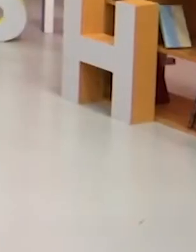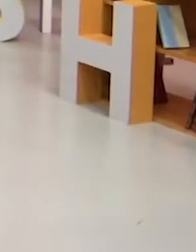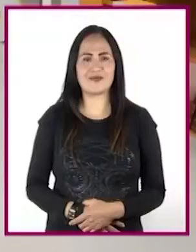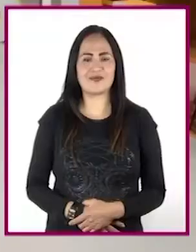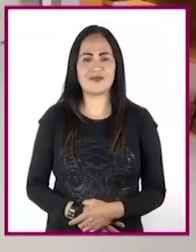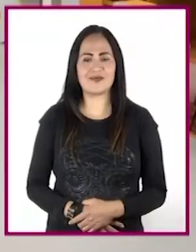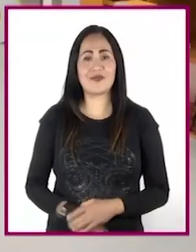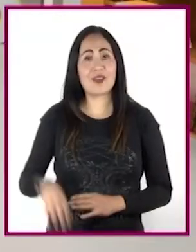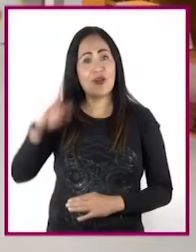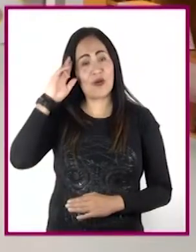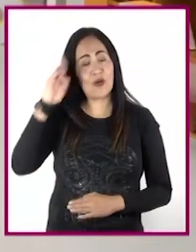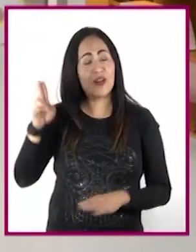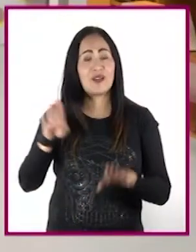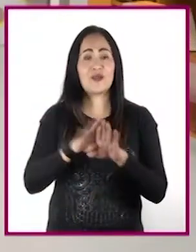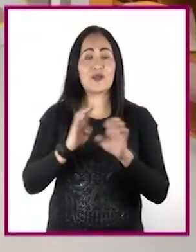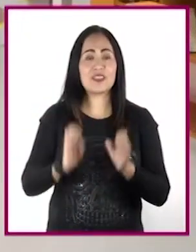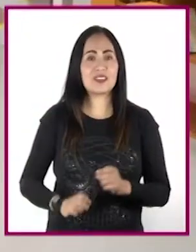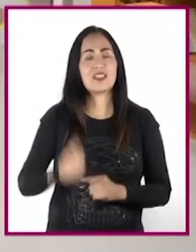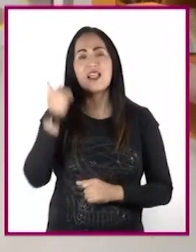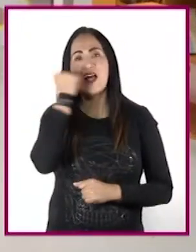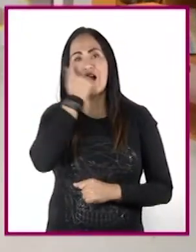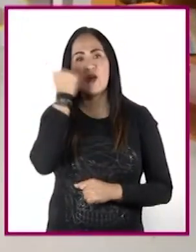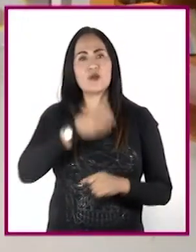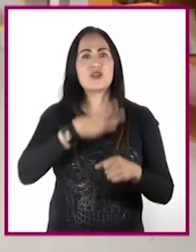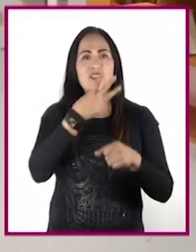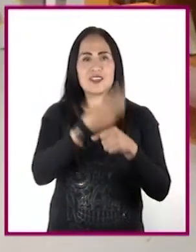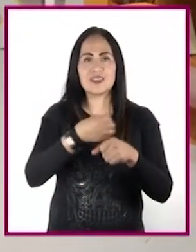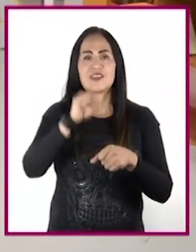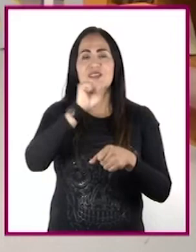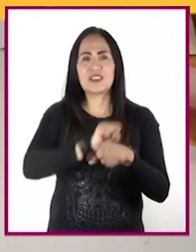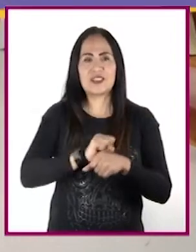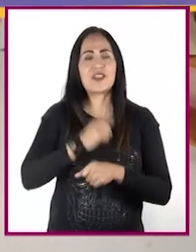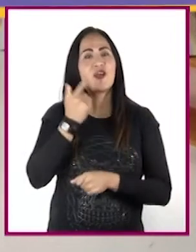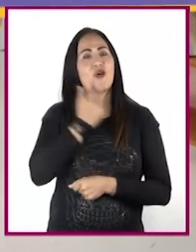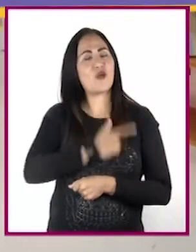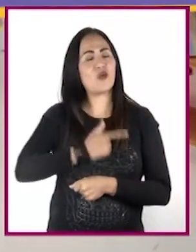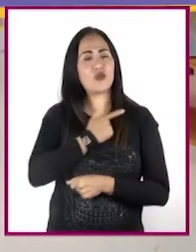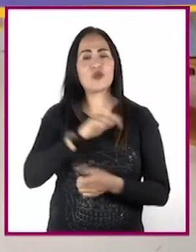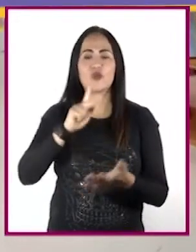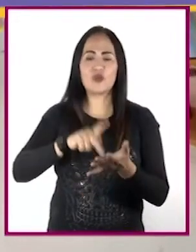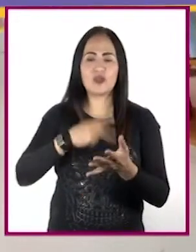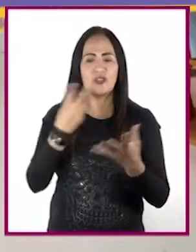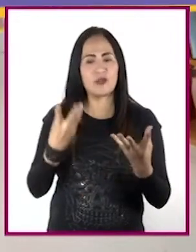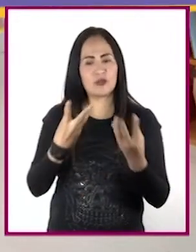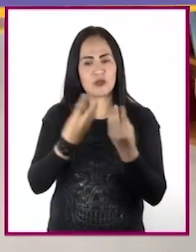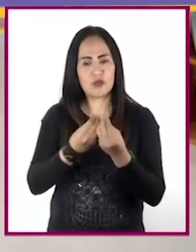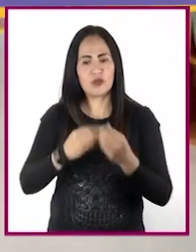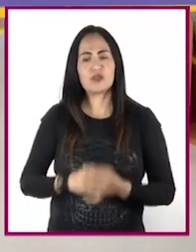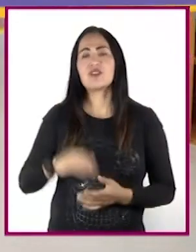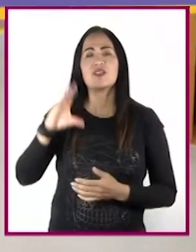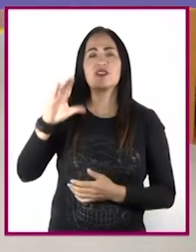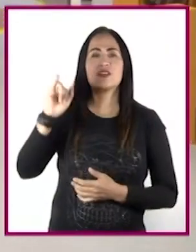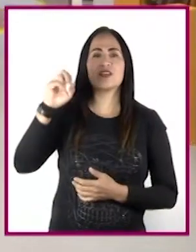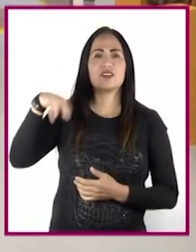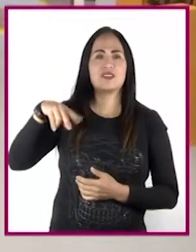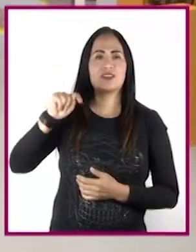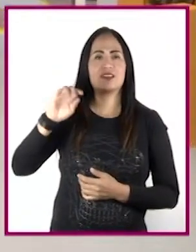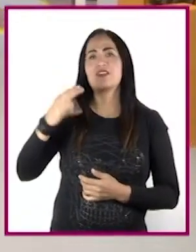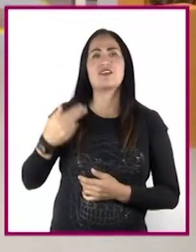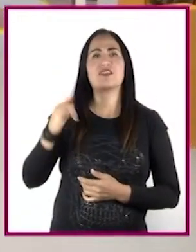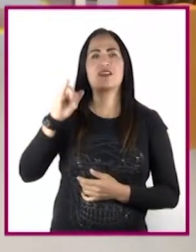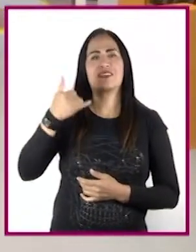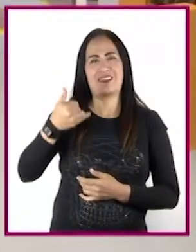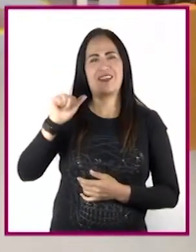¿Qué tal? Alumnas y alumnos de tercero de secundaria, nos da mucho gusto estar nuevamente con ustedes. Somos Cintia Callejas y Alberto